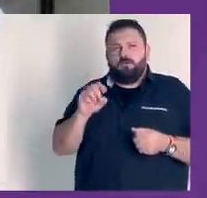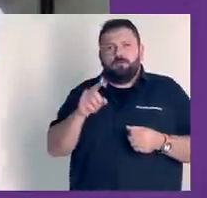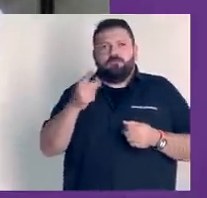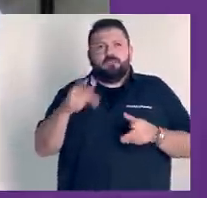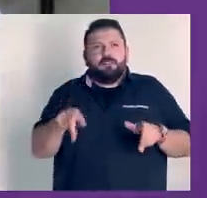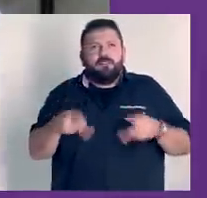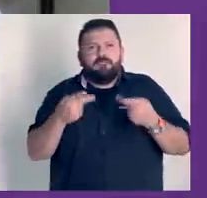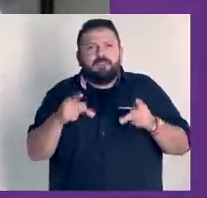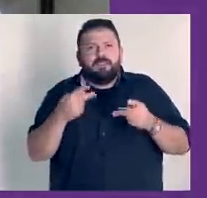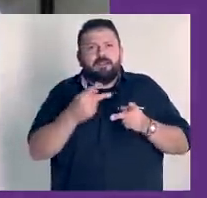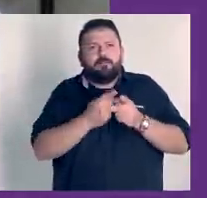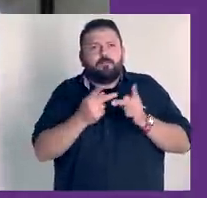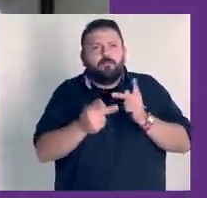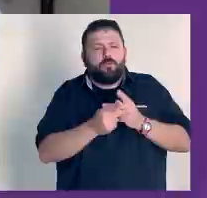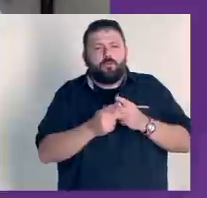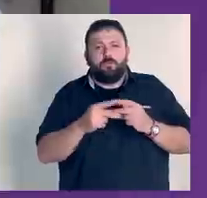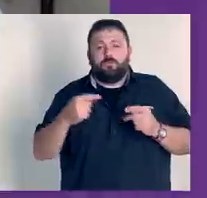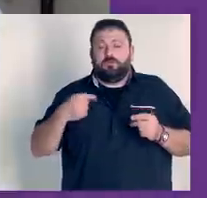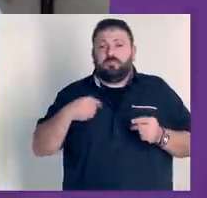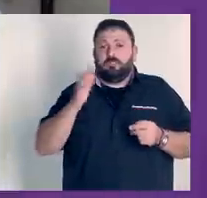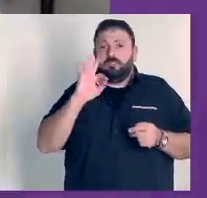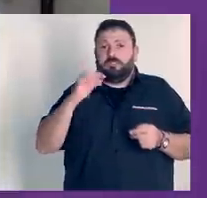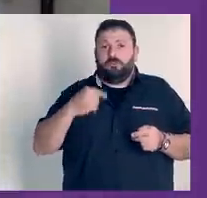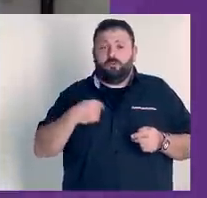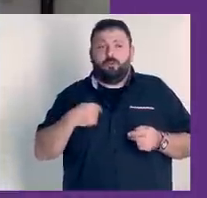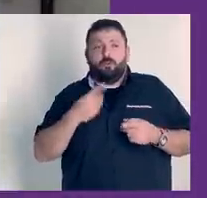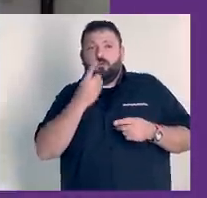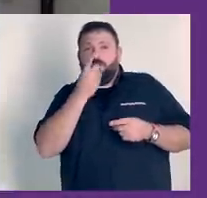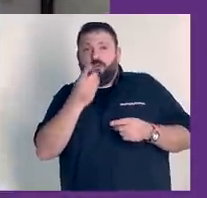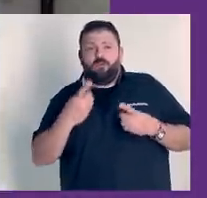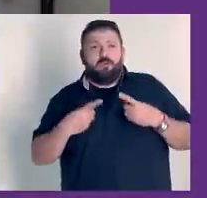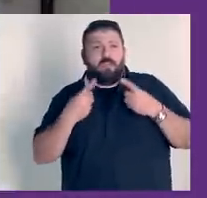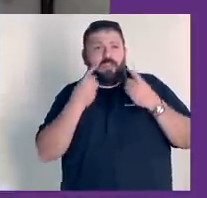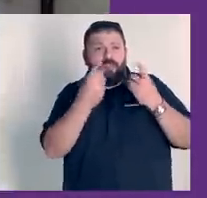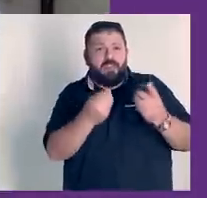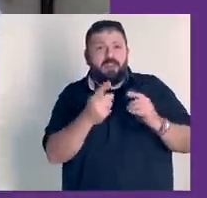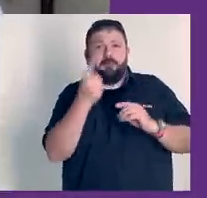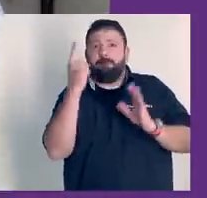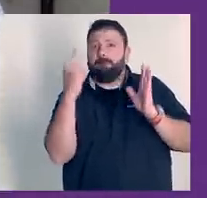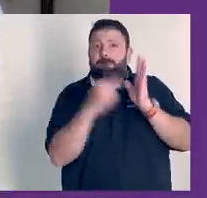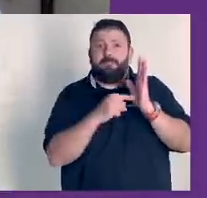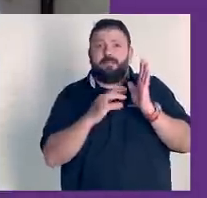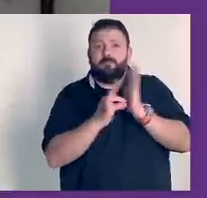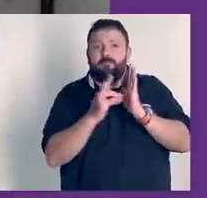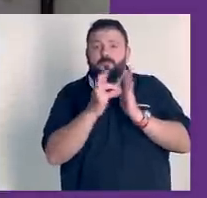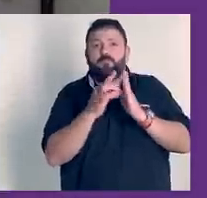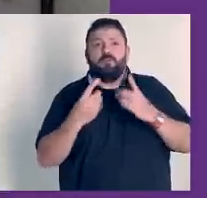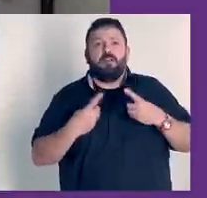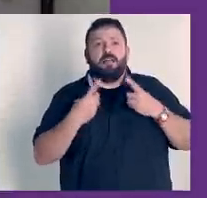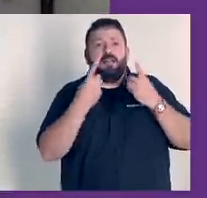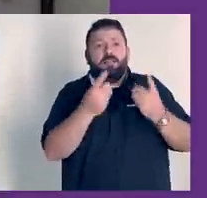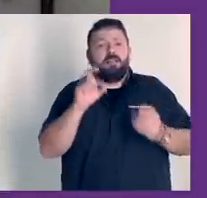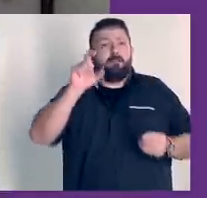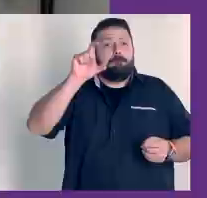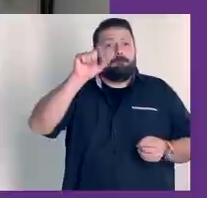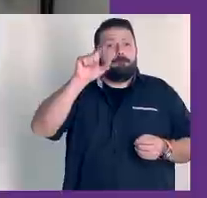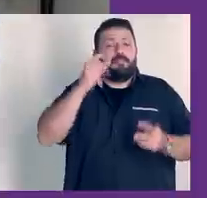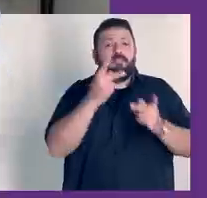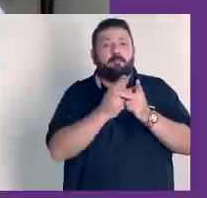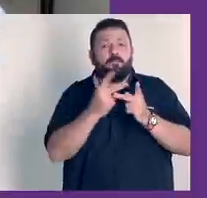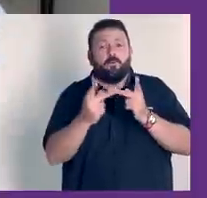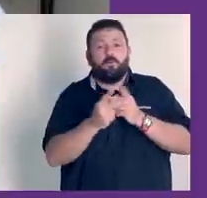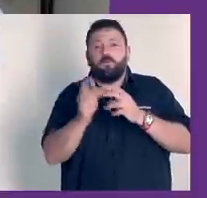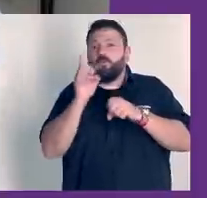entregar producto. Si yo te digo que hay que entregar 1,000 puntos, te estoy hablando de entregar 20 productos diarios, lo